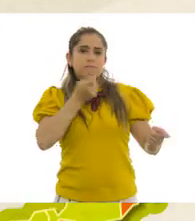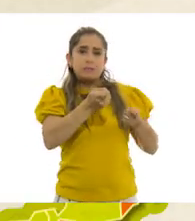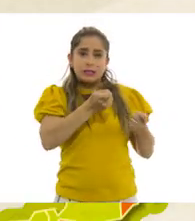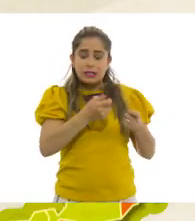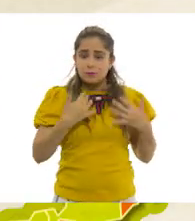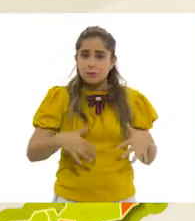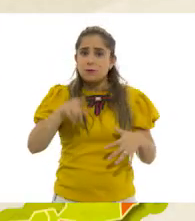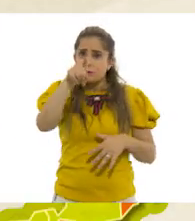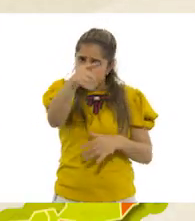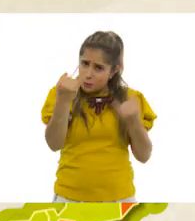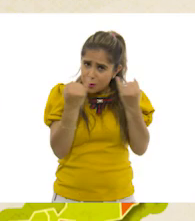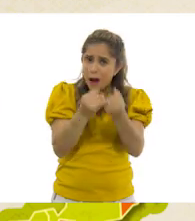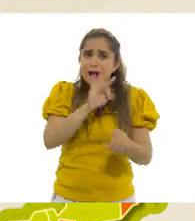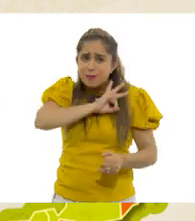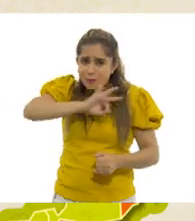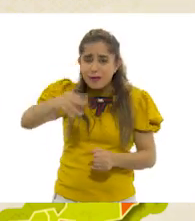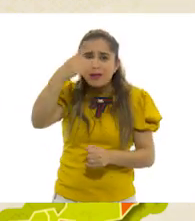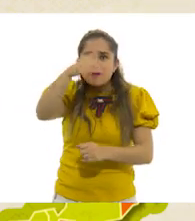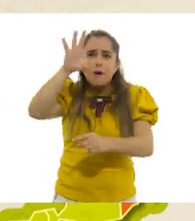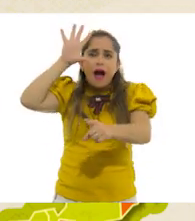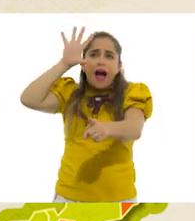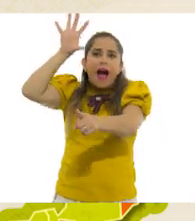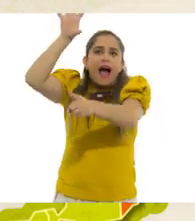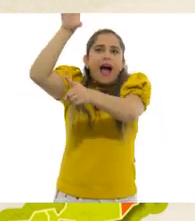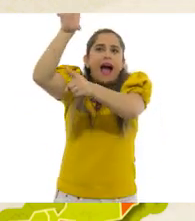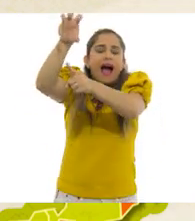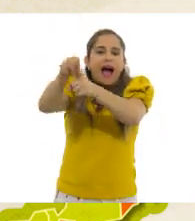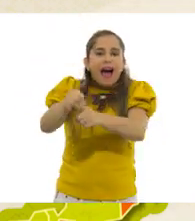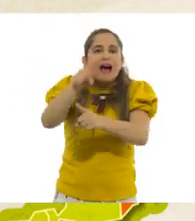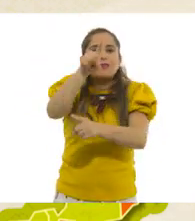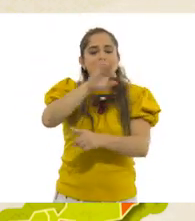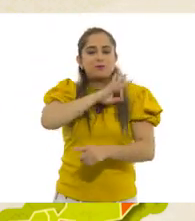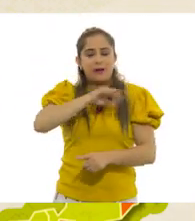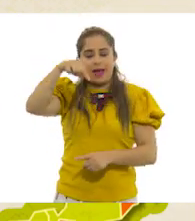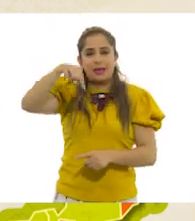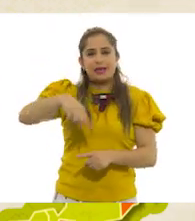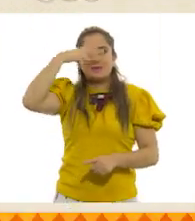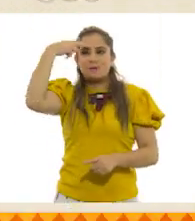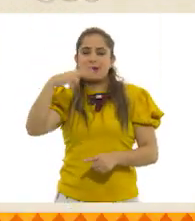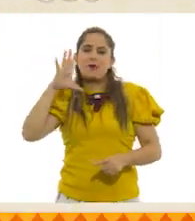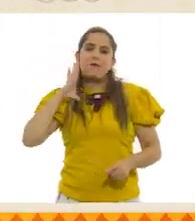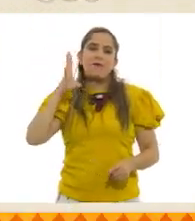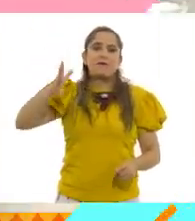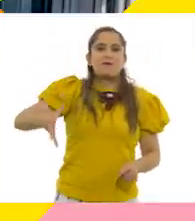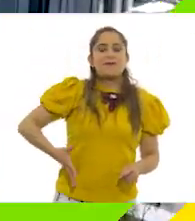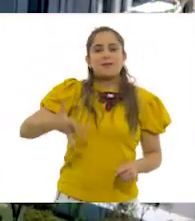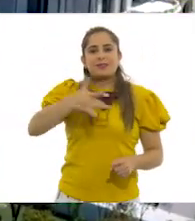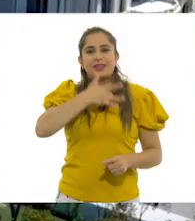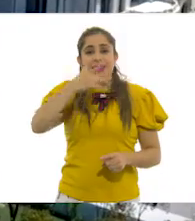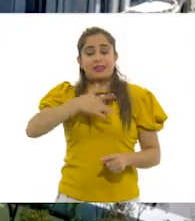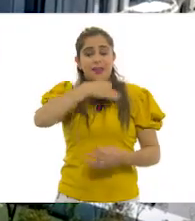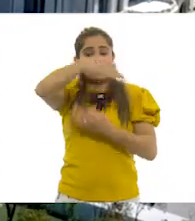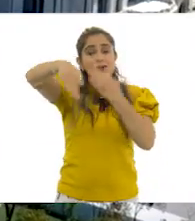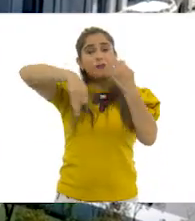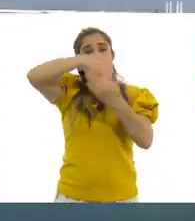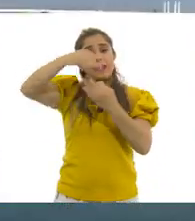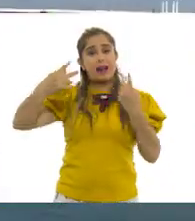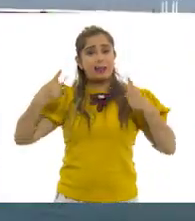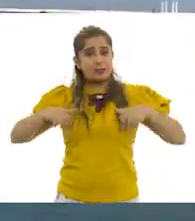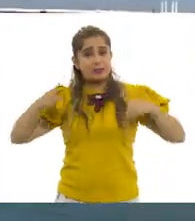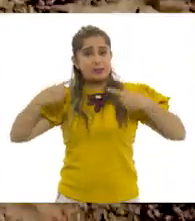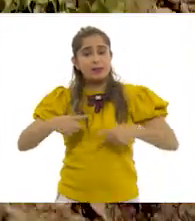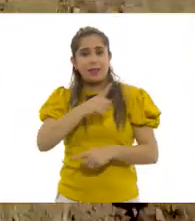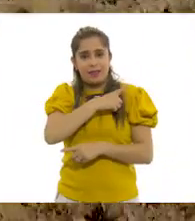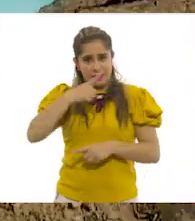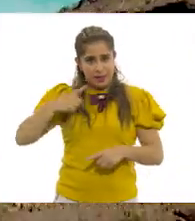talentos, que cumplan sus metas y que pongan el nombre de México en alto. Todos somos responsables de que nuestro país sea